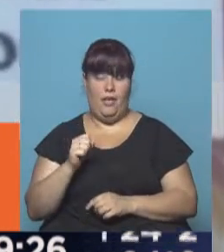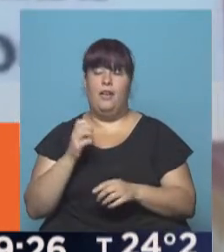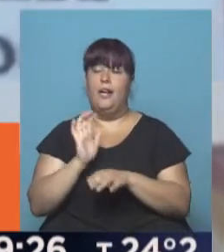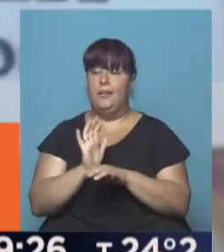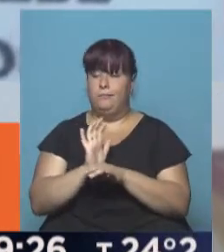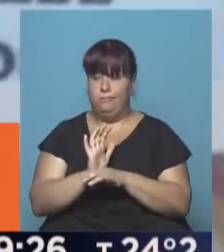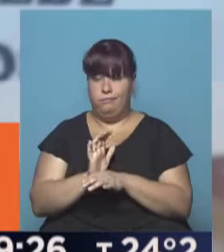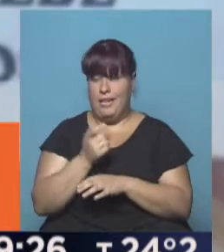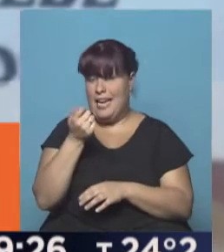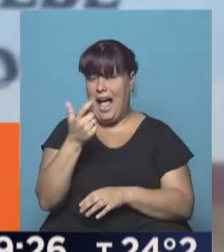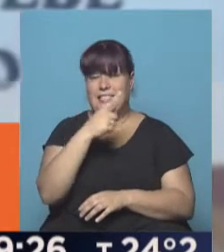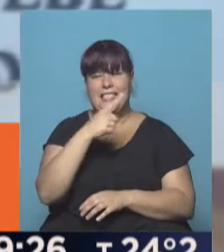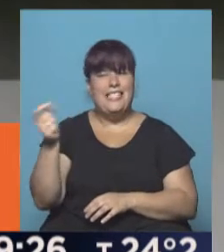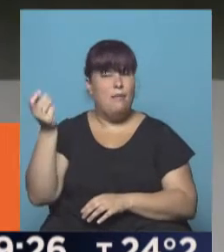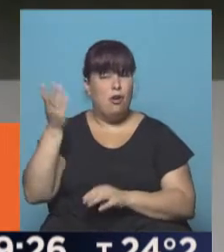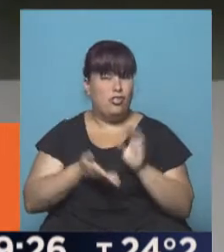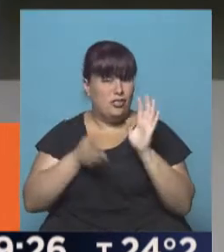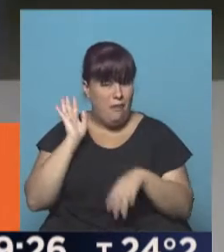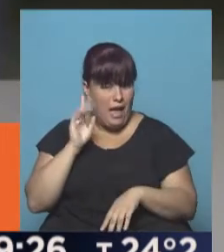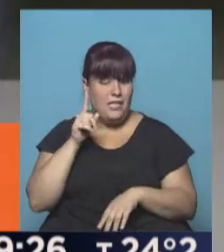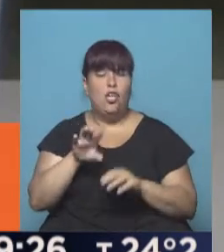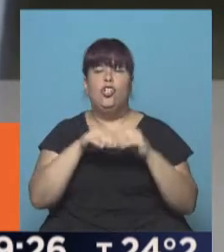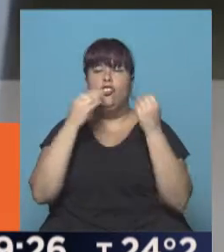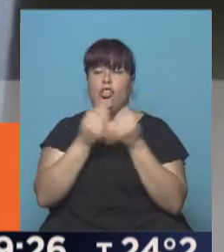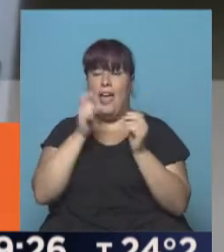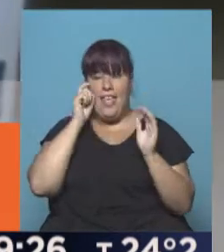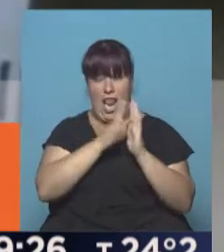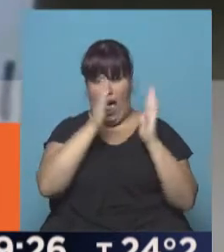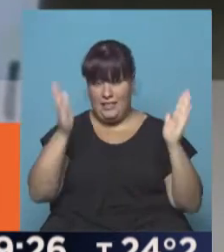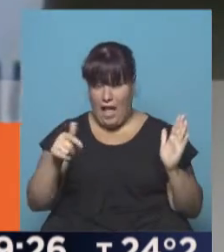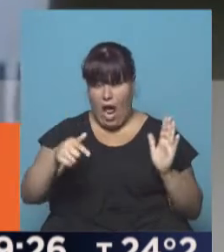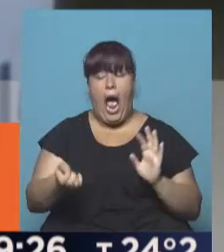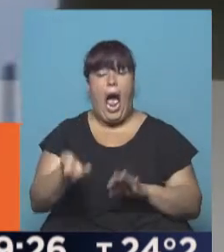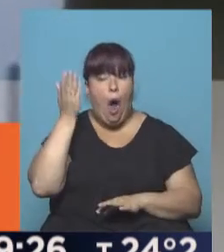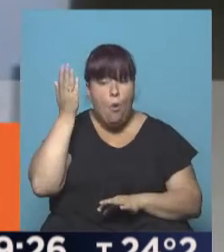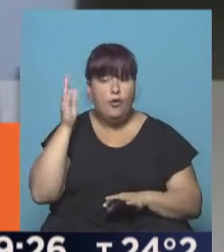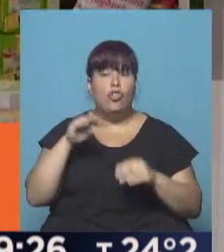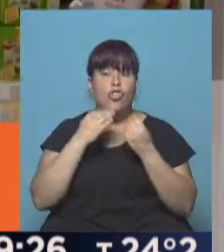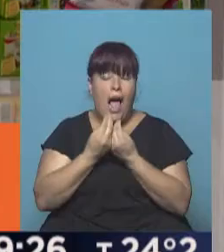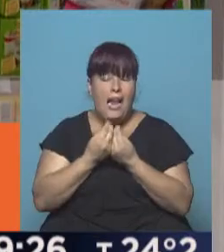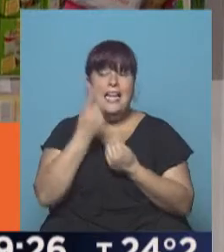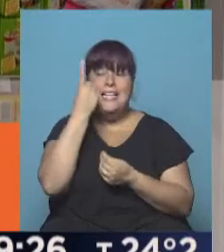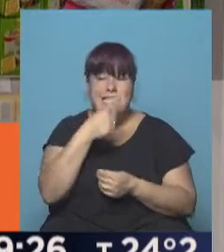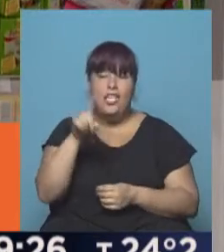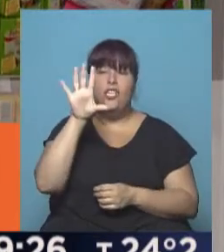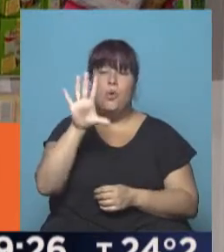decir, casi un 100%. Lo que va del año, el aumento es de un